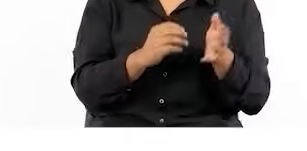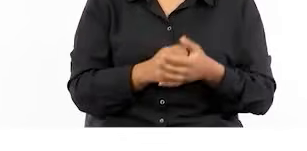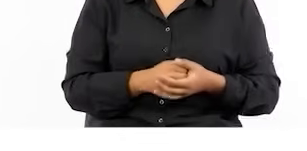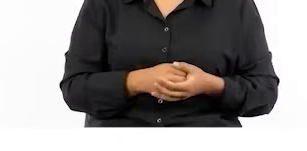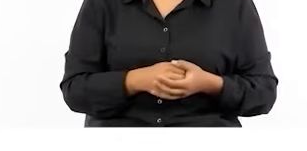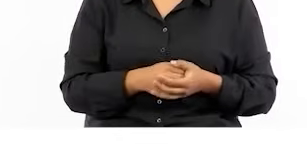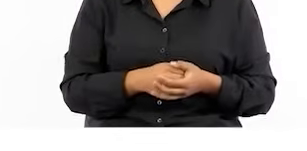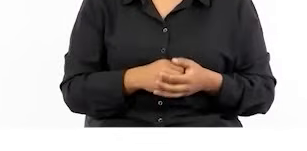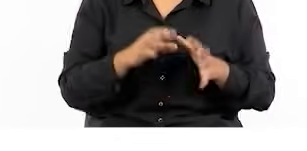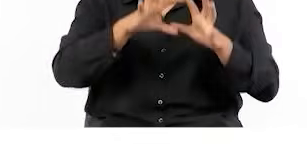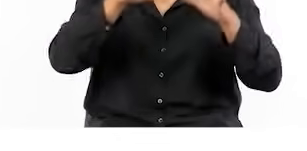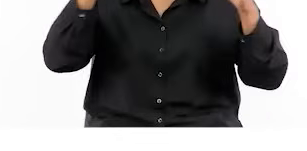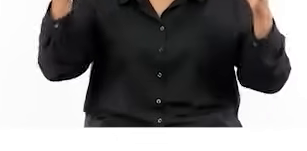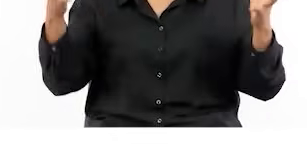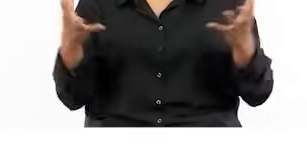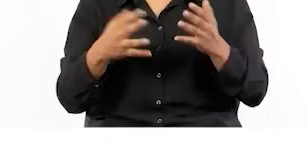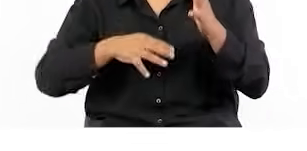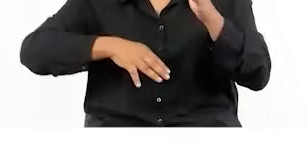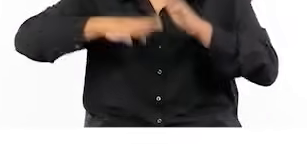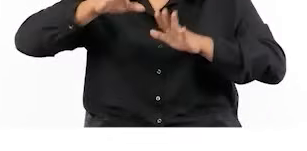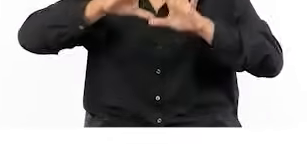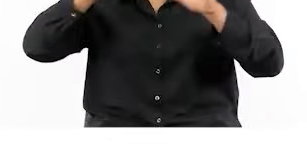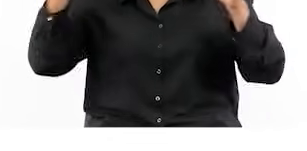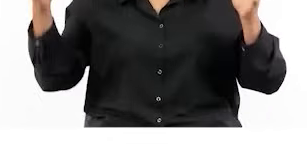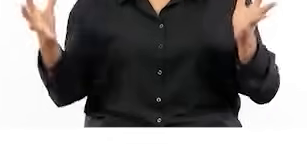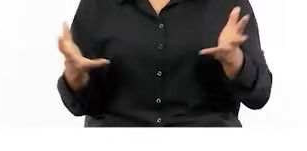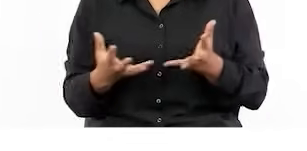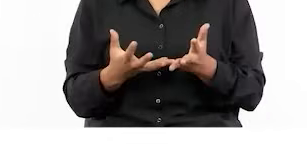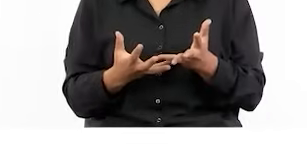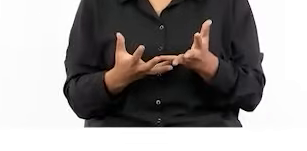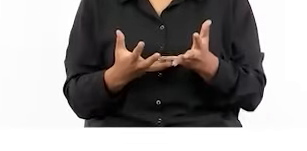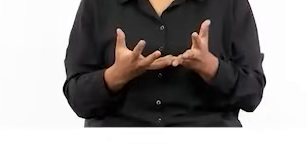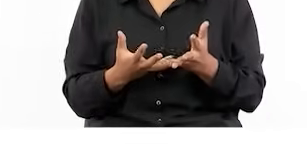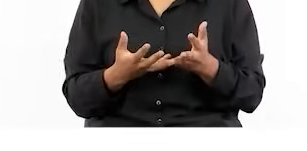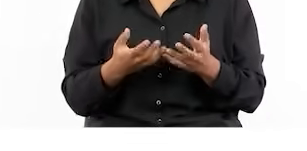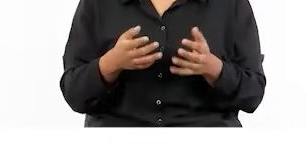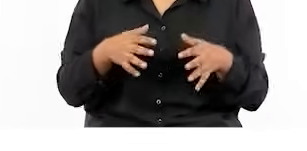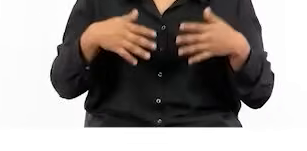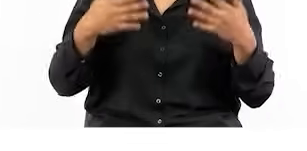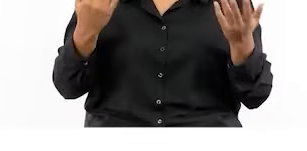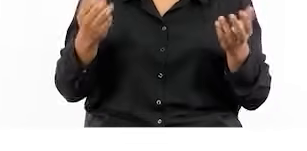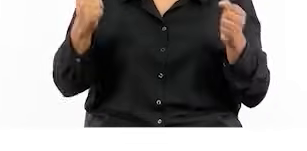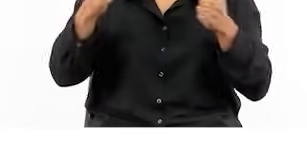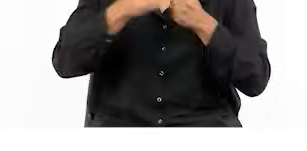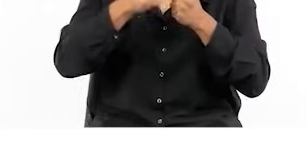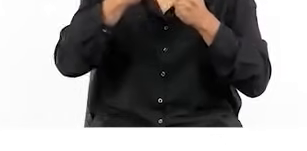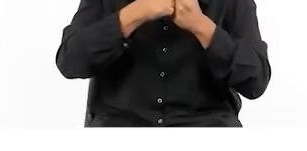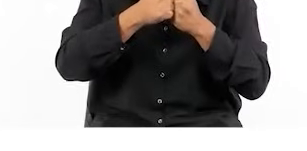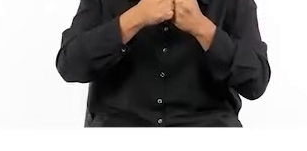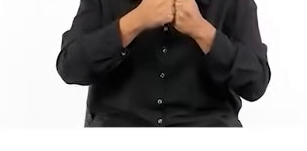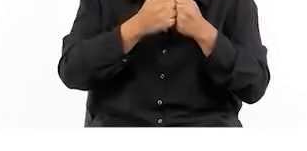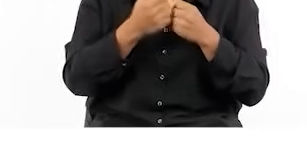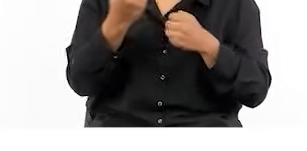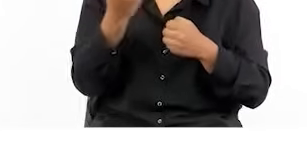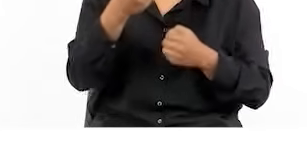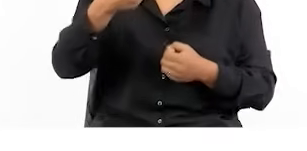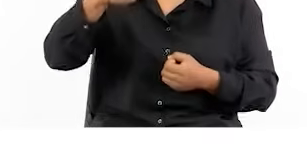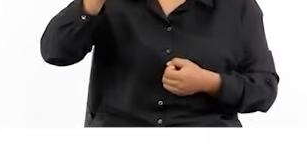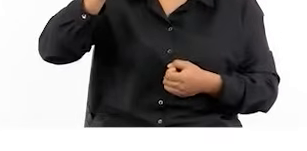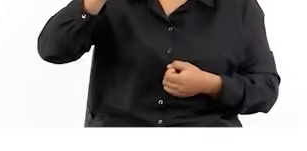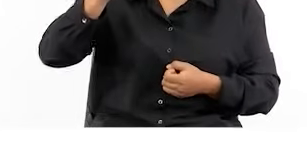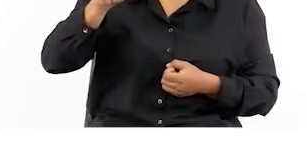no está a escala, vemos la gran diferencia en tamaño que hay con los 4 planetas que hemos aprendido. Estos planetas no